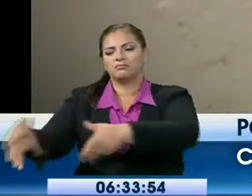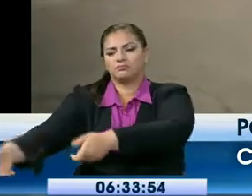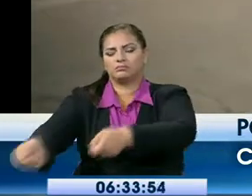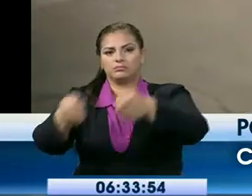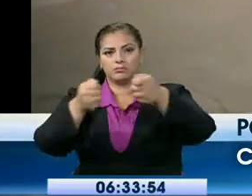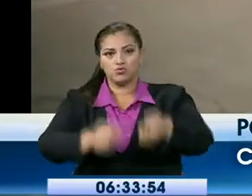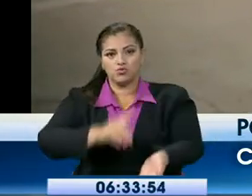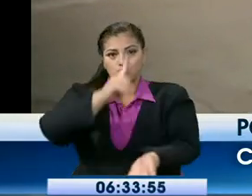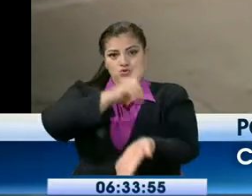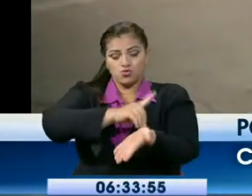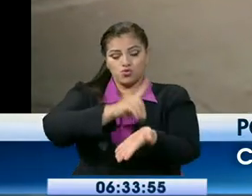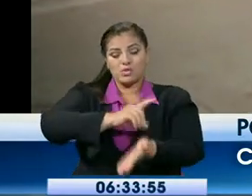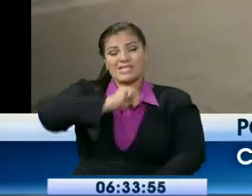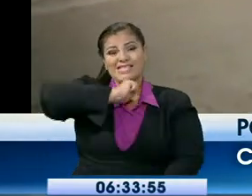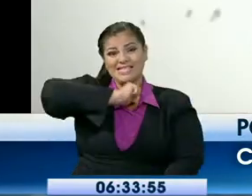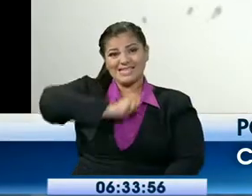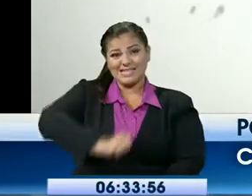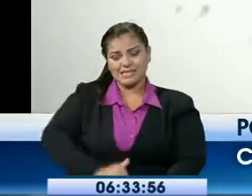altura de su pecho.